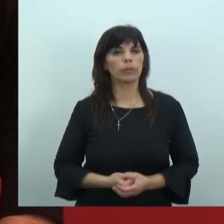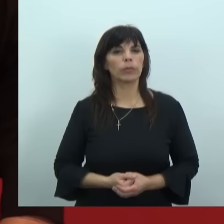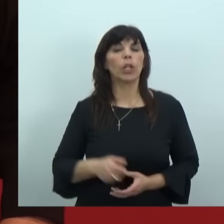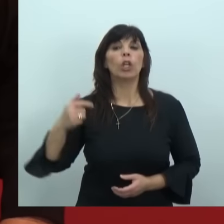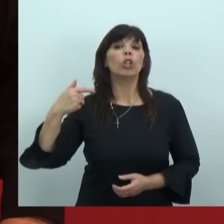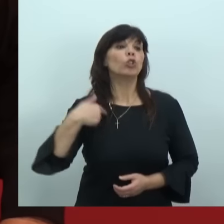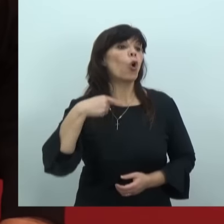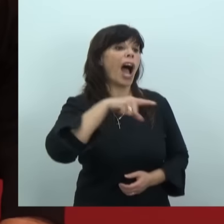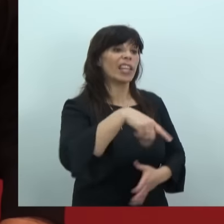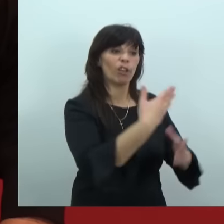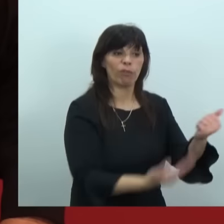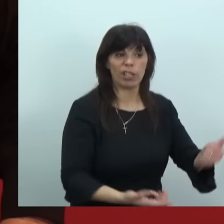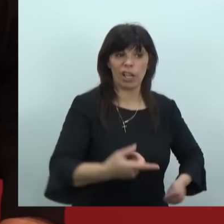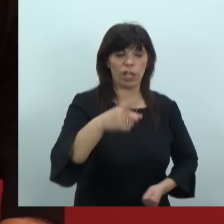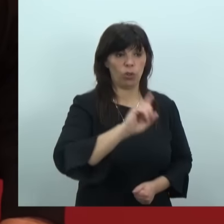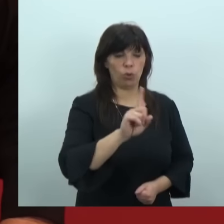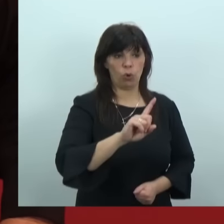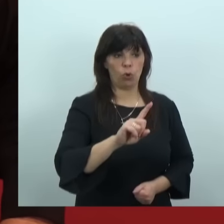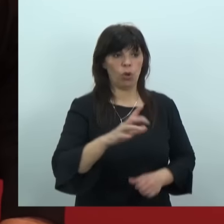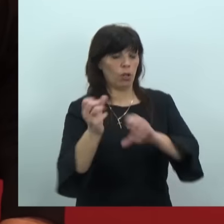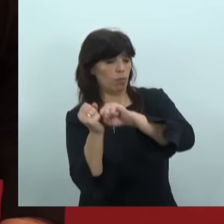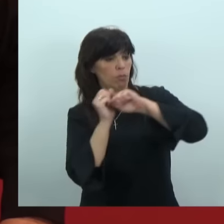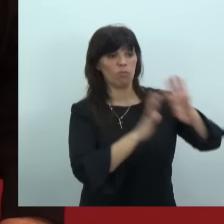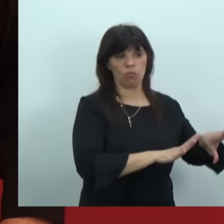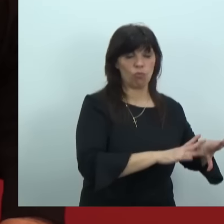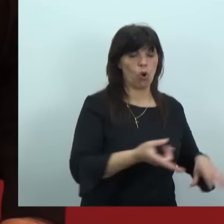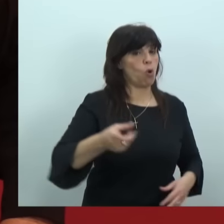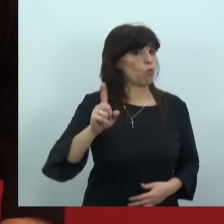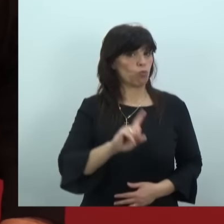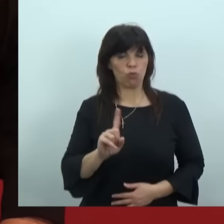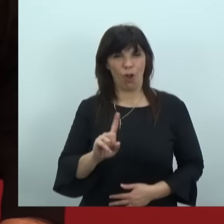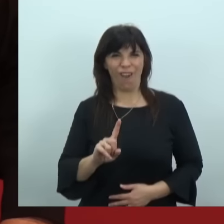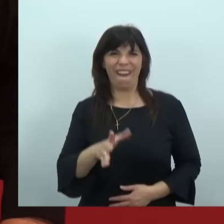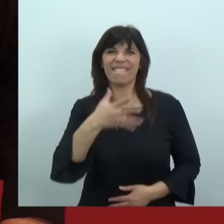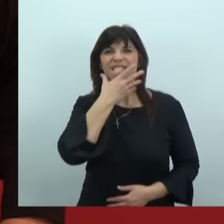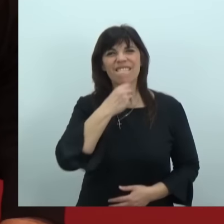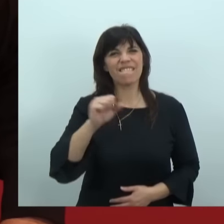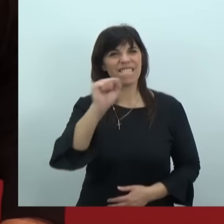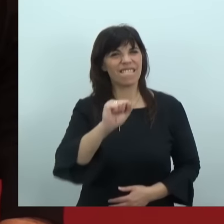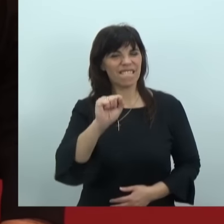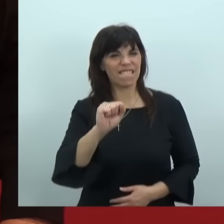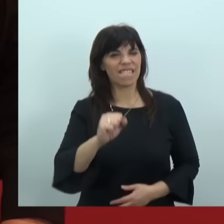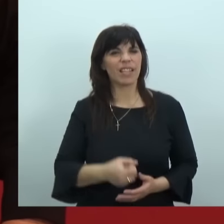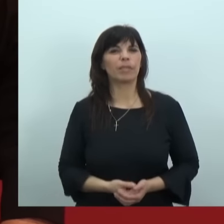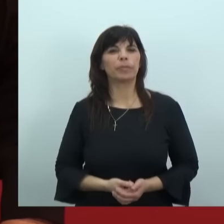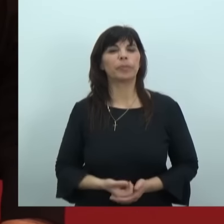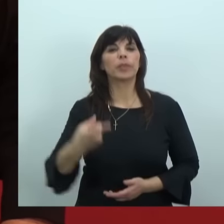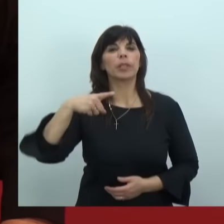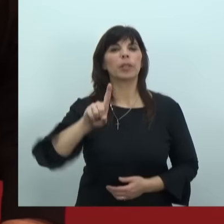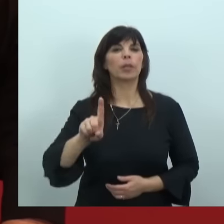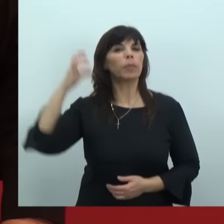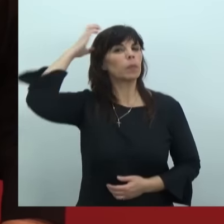fallaré ni jamás te voy a abandonar. Qué precioso, ¿eh? Y Primera de